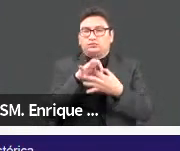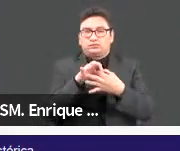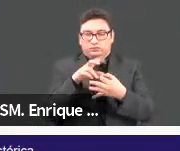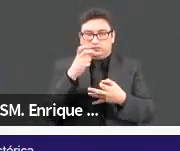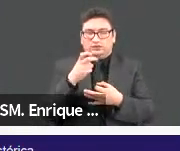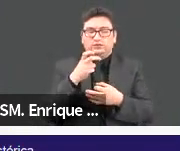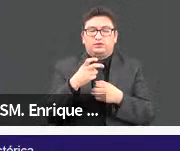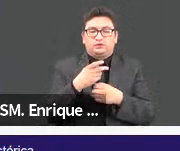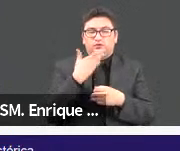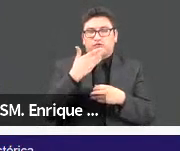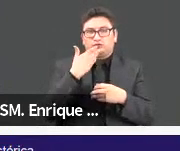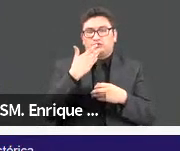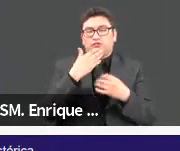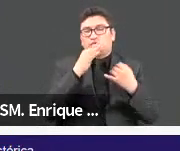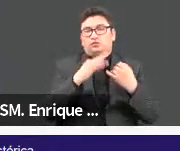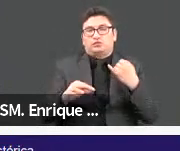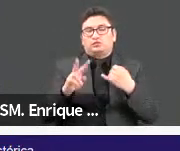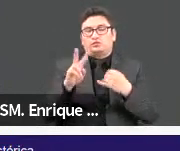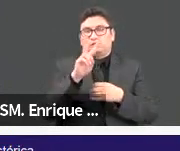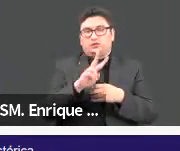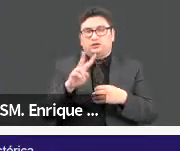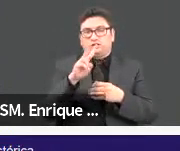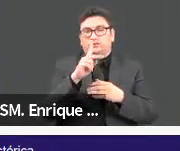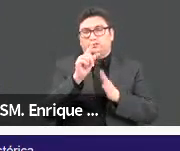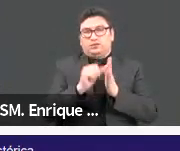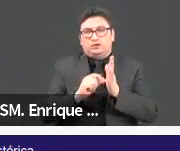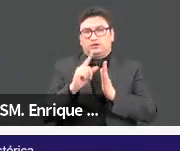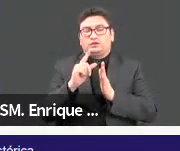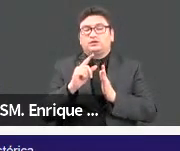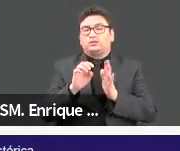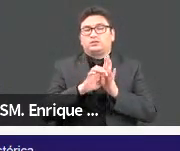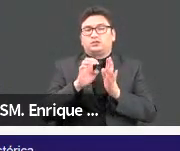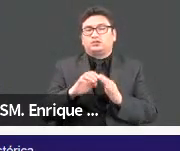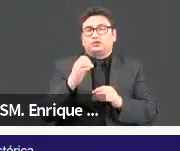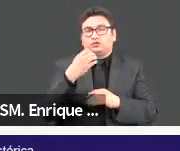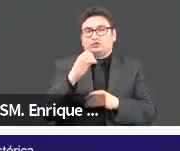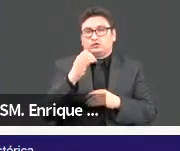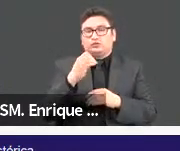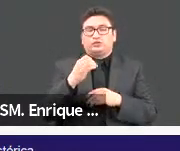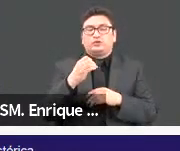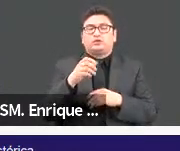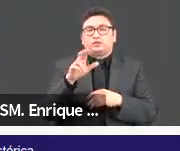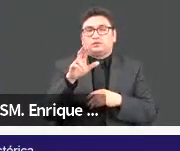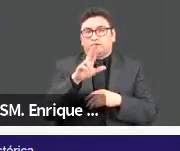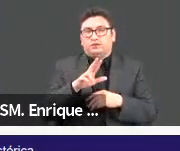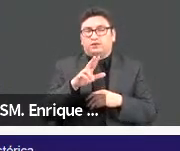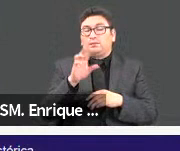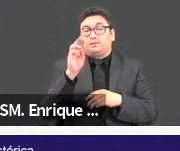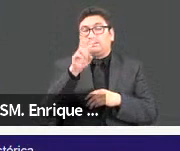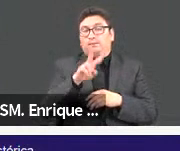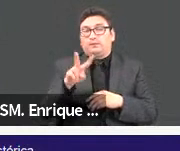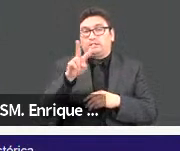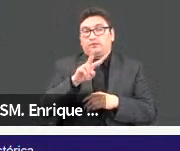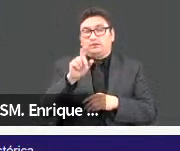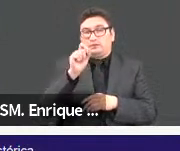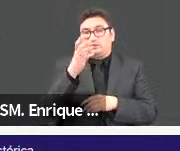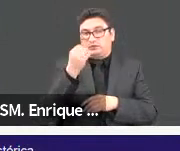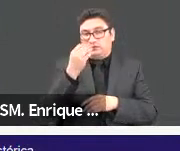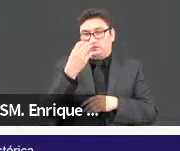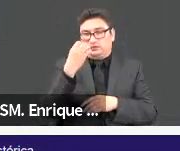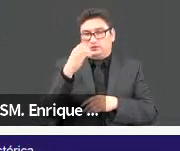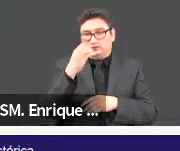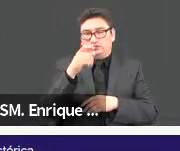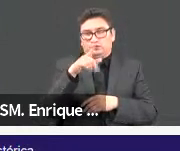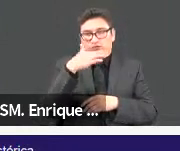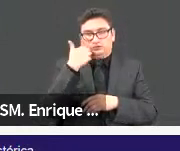a cabo el último viernes de cada mes, correspondería en el mes de octubre al viernes 29 de octubre. Los invitamos a participar